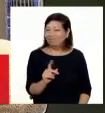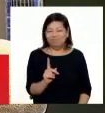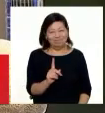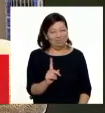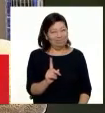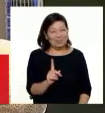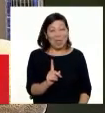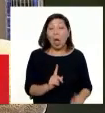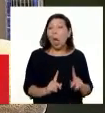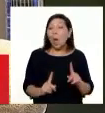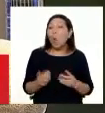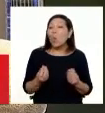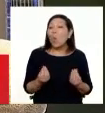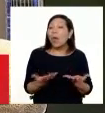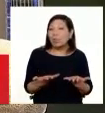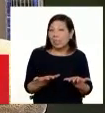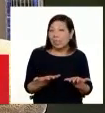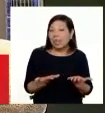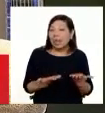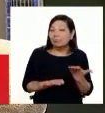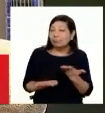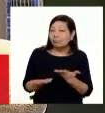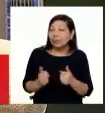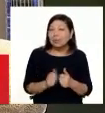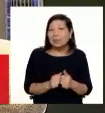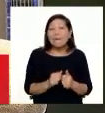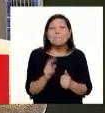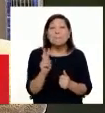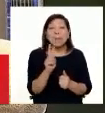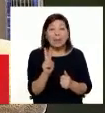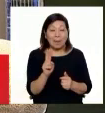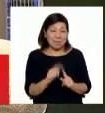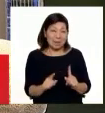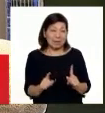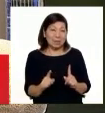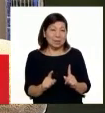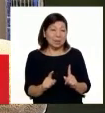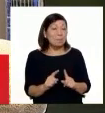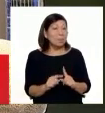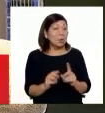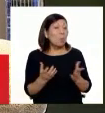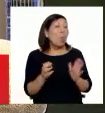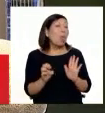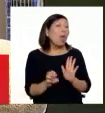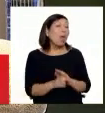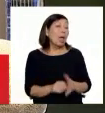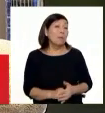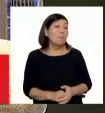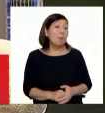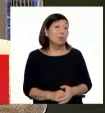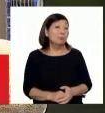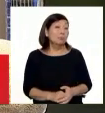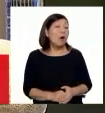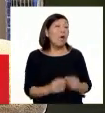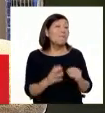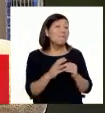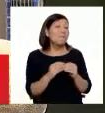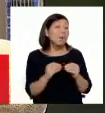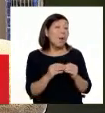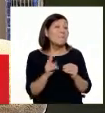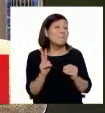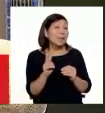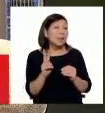deshidratadas de alguna manera pueden tener alguna alteración en sus vitaminas y minerales que pueden poseer, porque, por ejemplo, algunas frutas